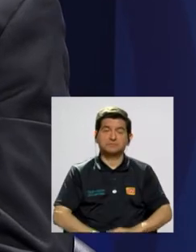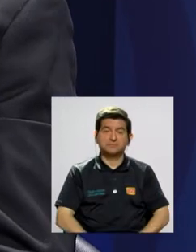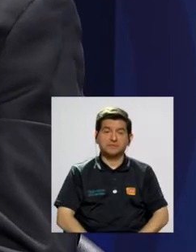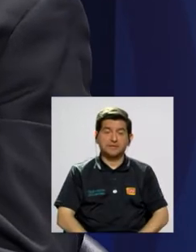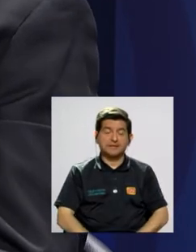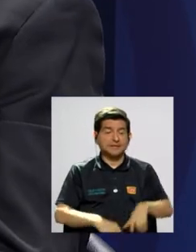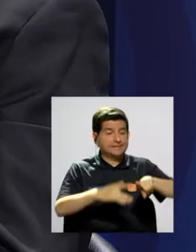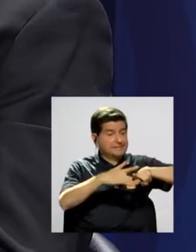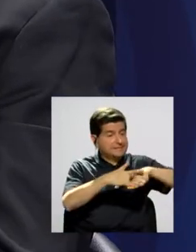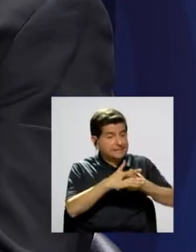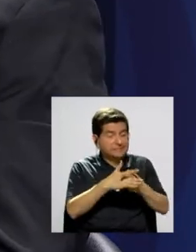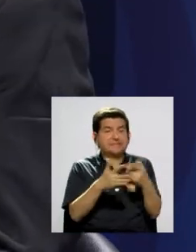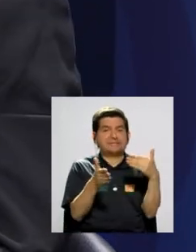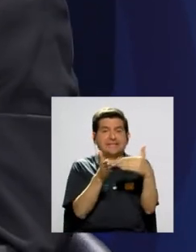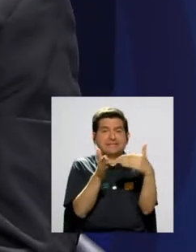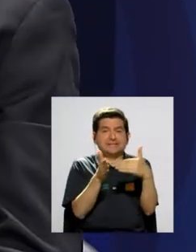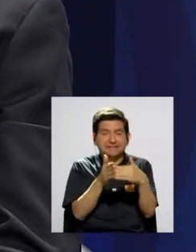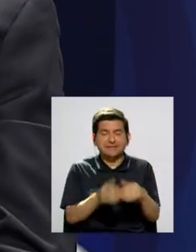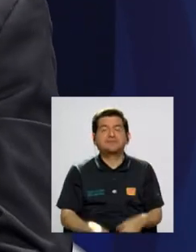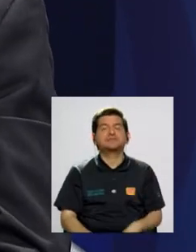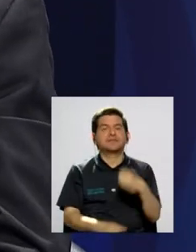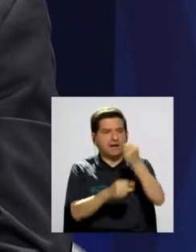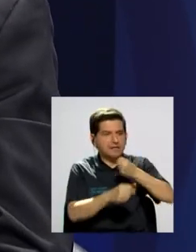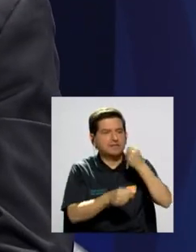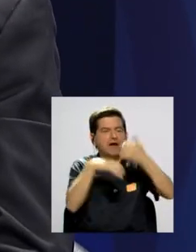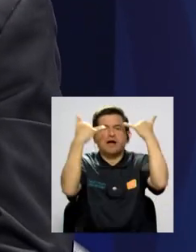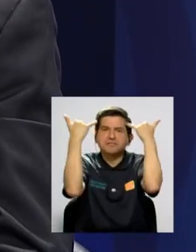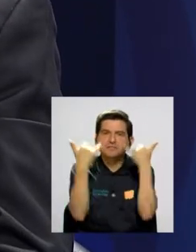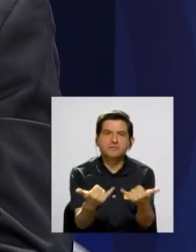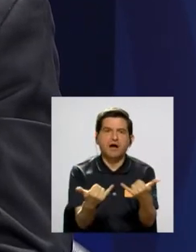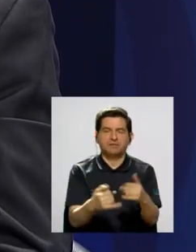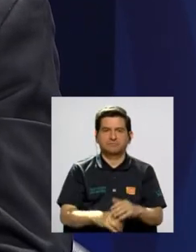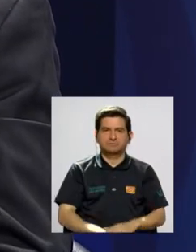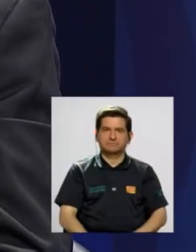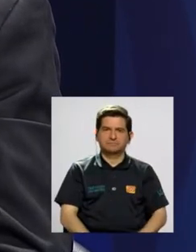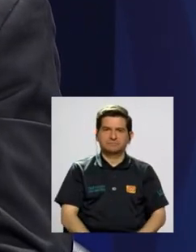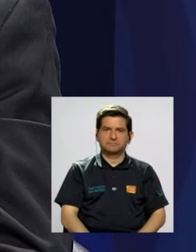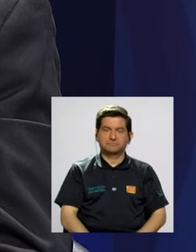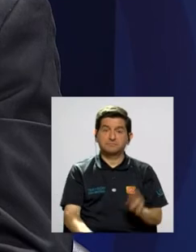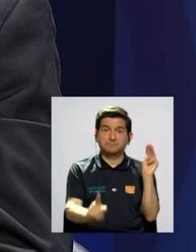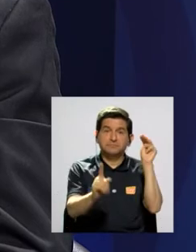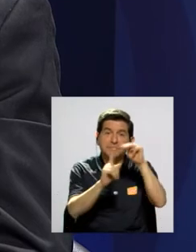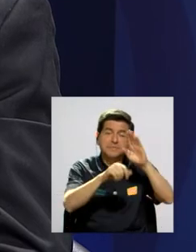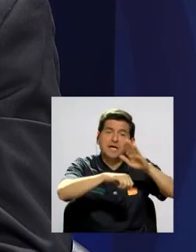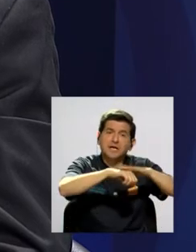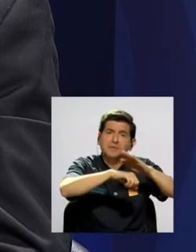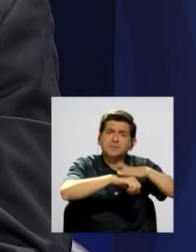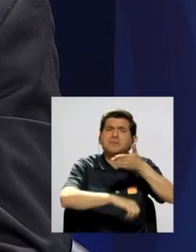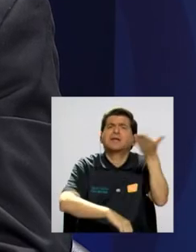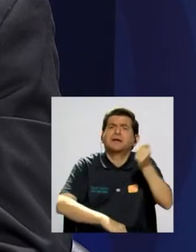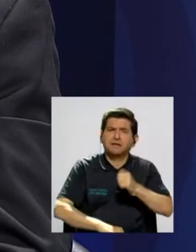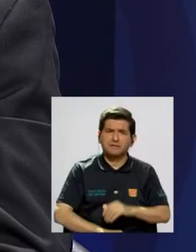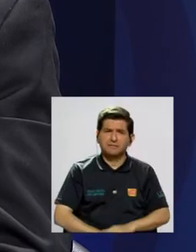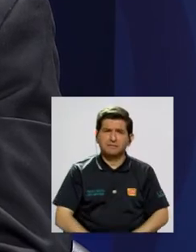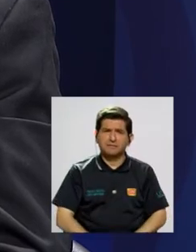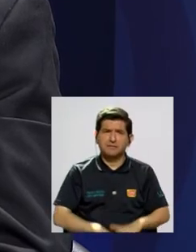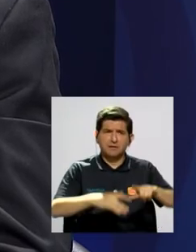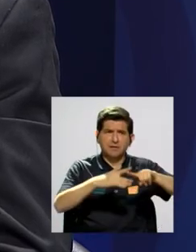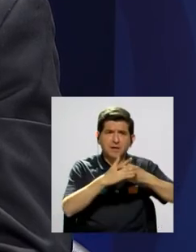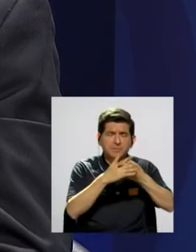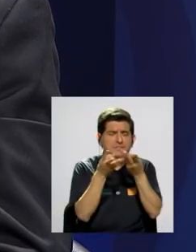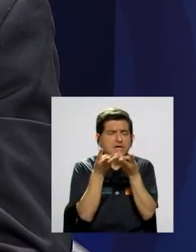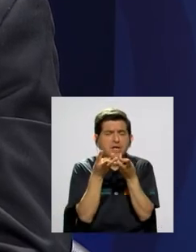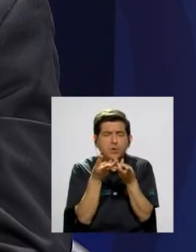hay que empezar a trabajar ya. Y me parece que es un mensaje que permite empezar a